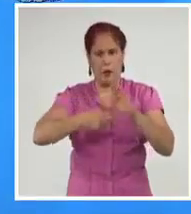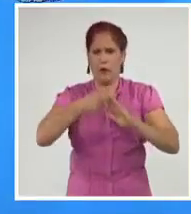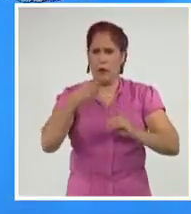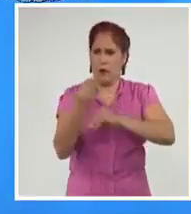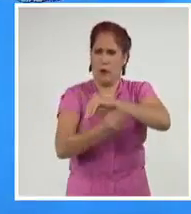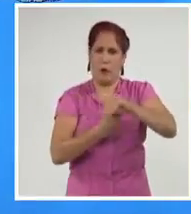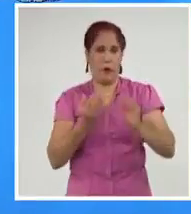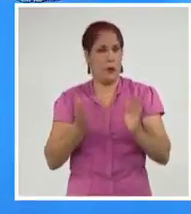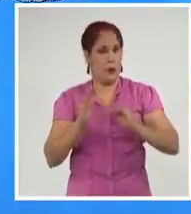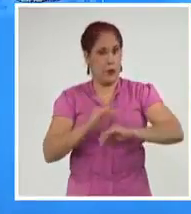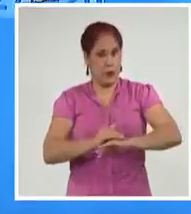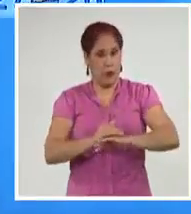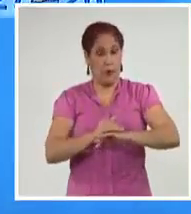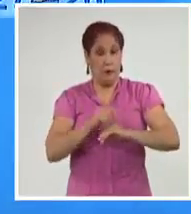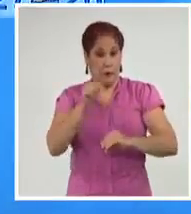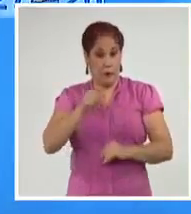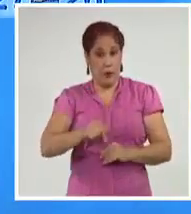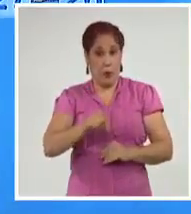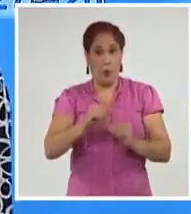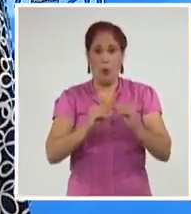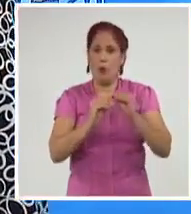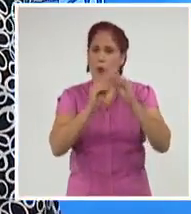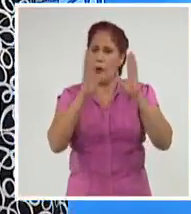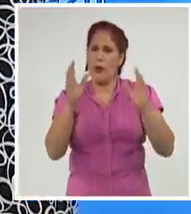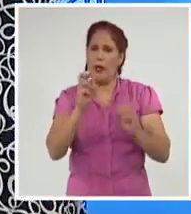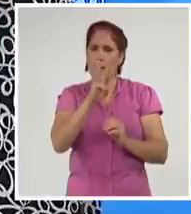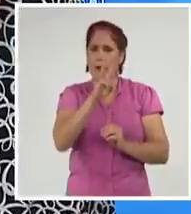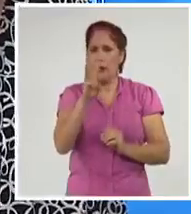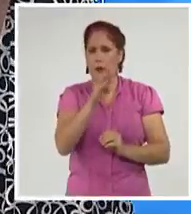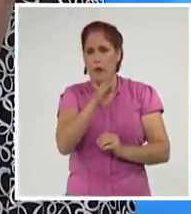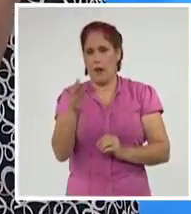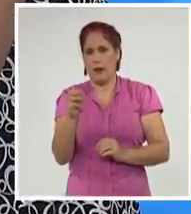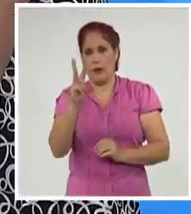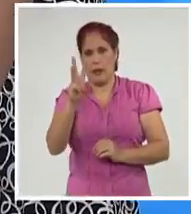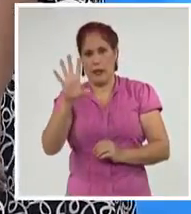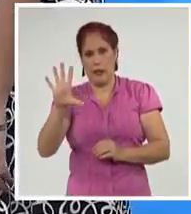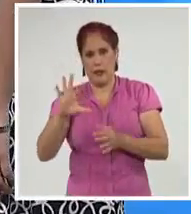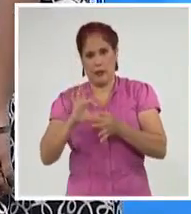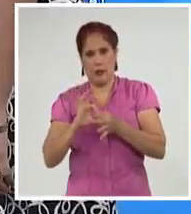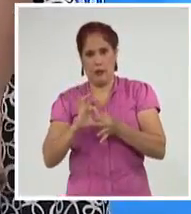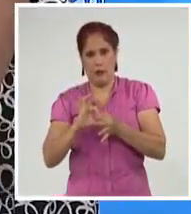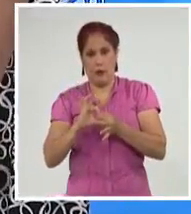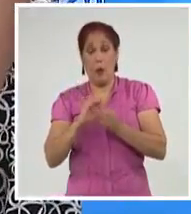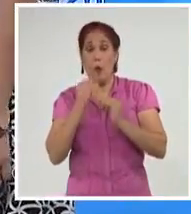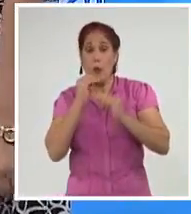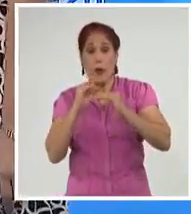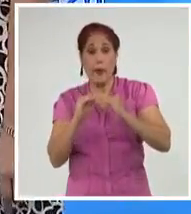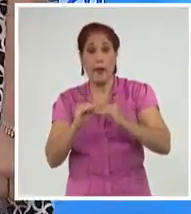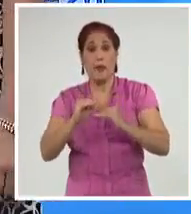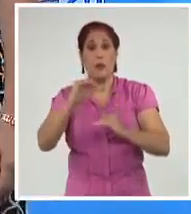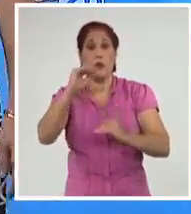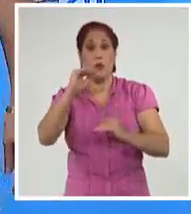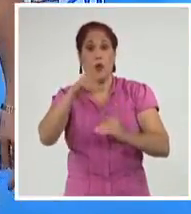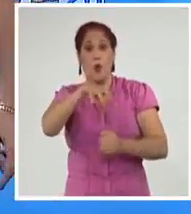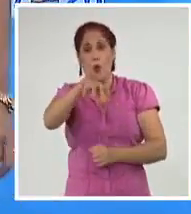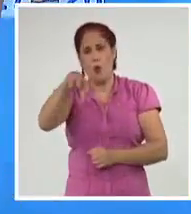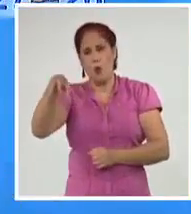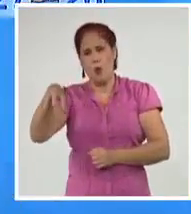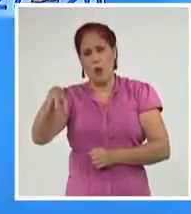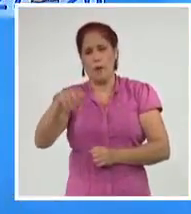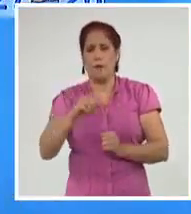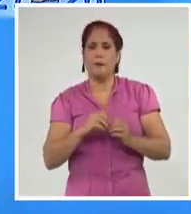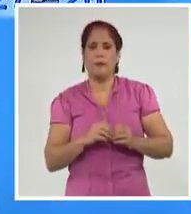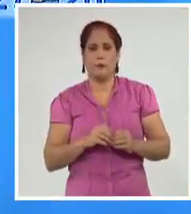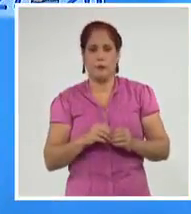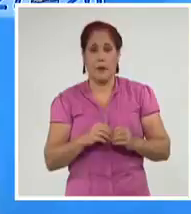cambio. Las temperaturas máximas durante el día entre 33 y 35 grados Celsius pueden ser superiores en algunas localidades del sur oriental